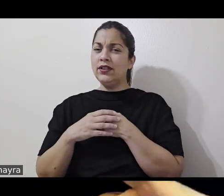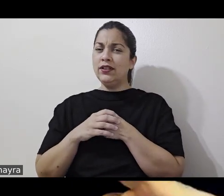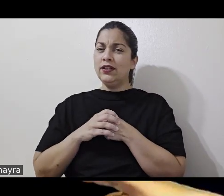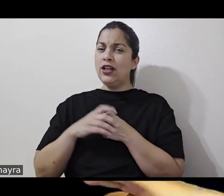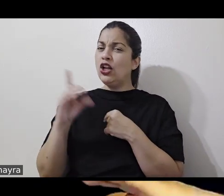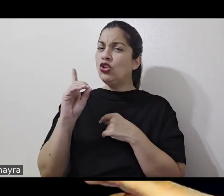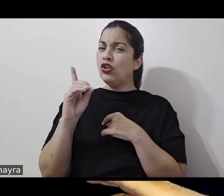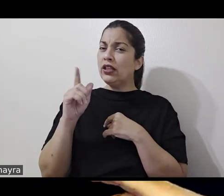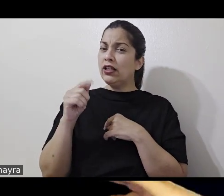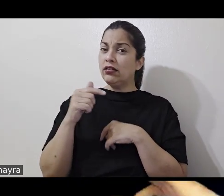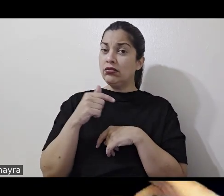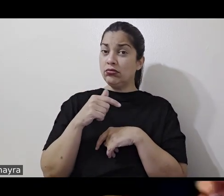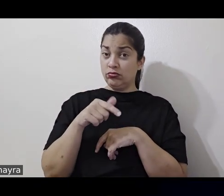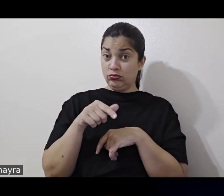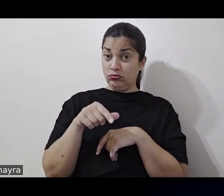se consigue?